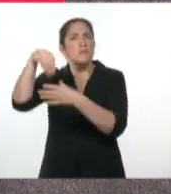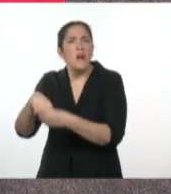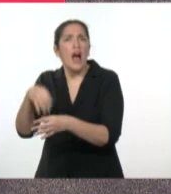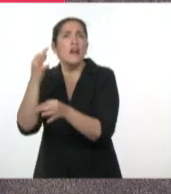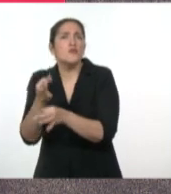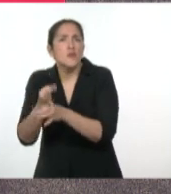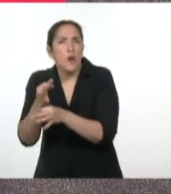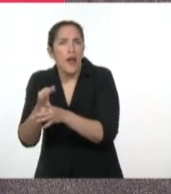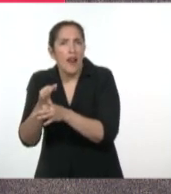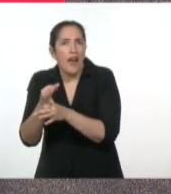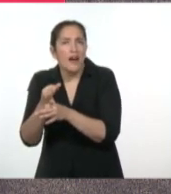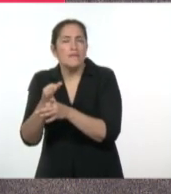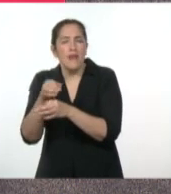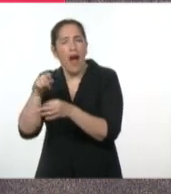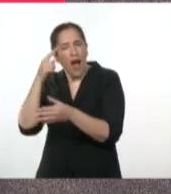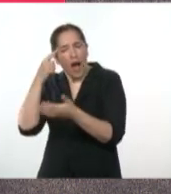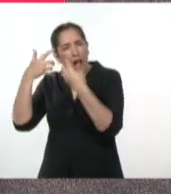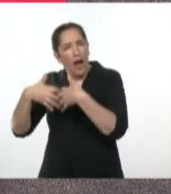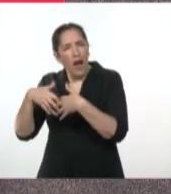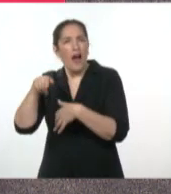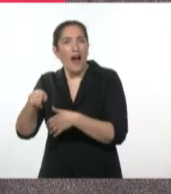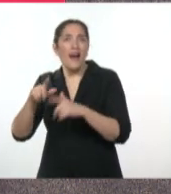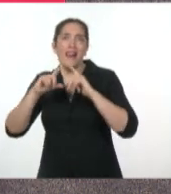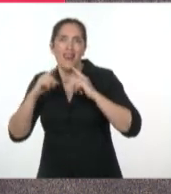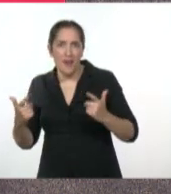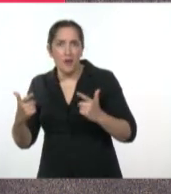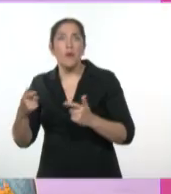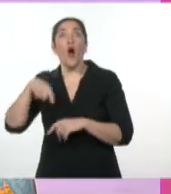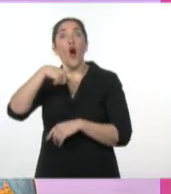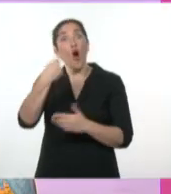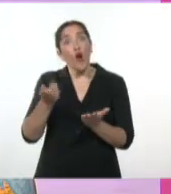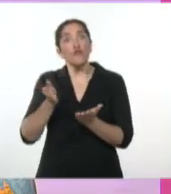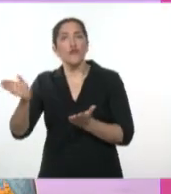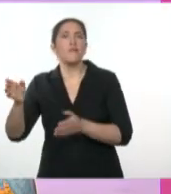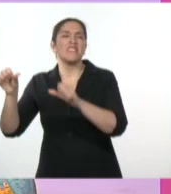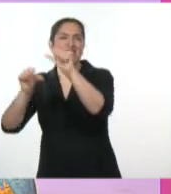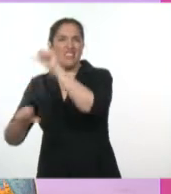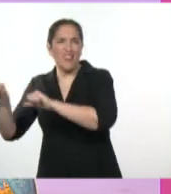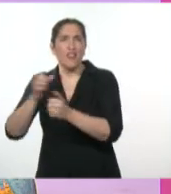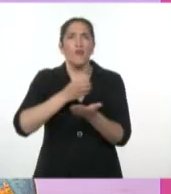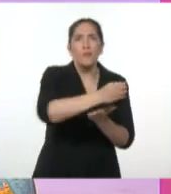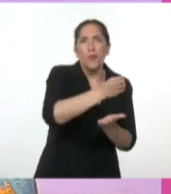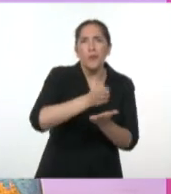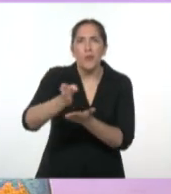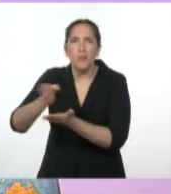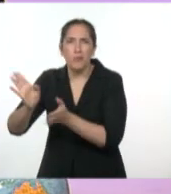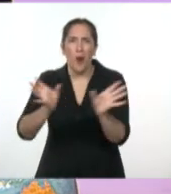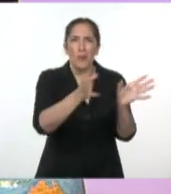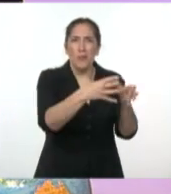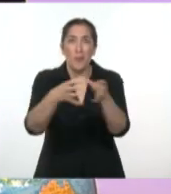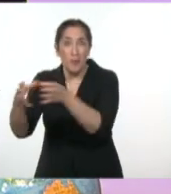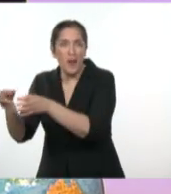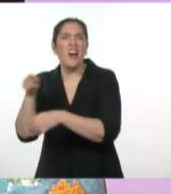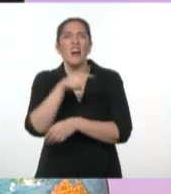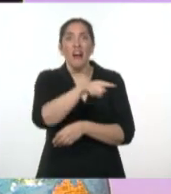siempre pensándolo desde la lengua, y la esfera científica. Dentro de todos estos géneros discursivos trabajamos además